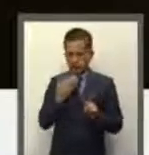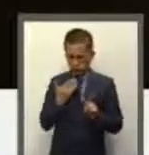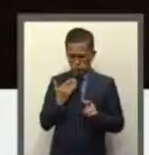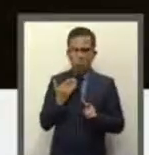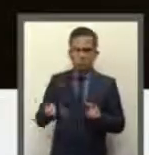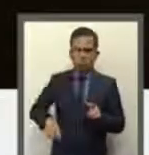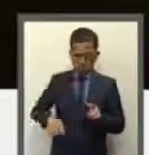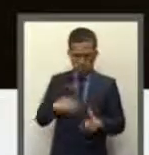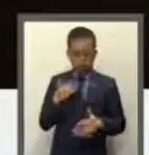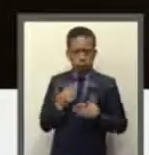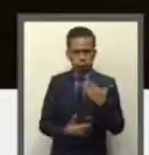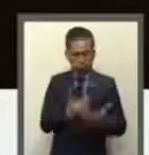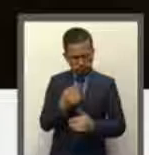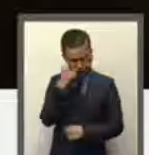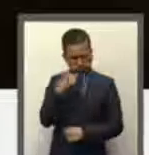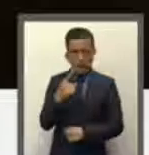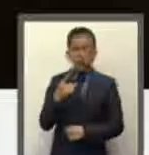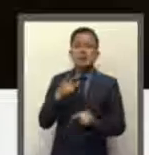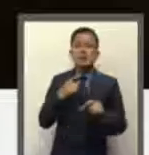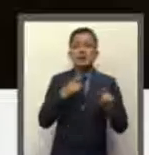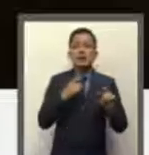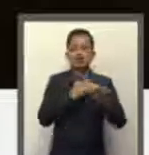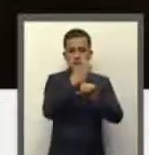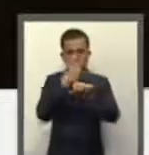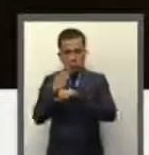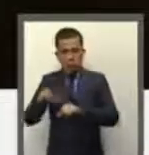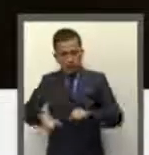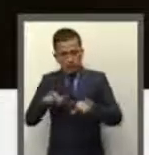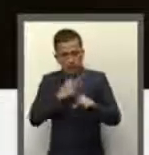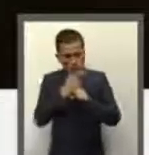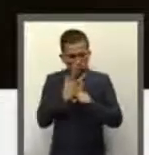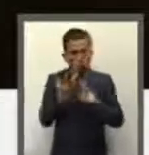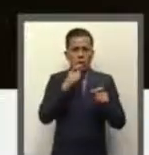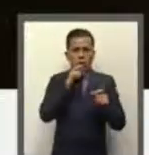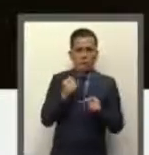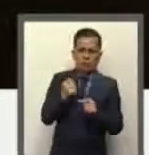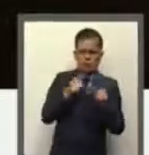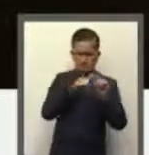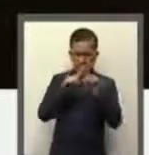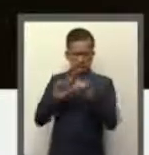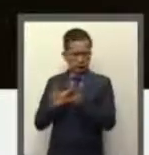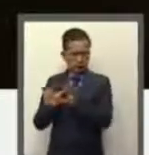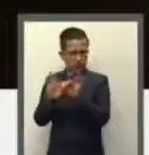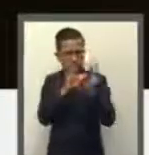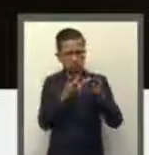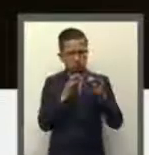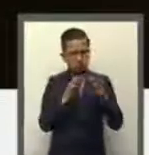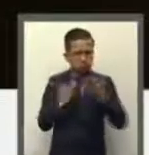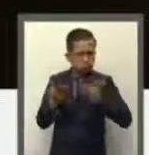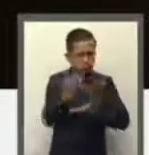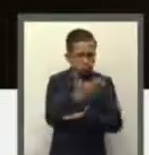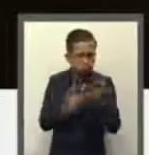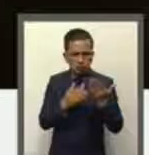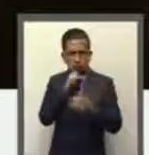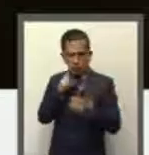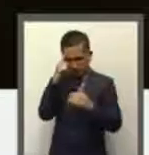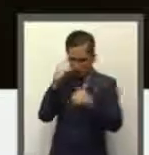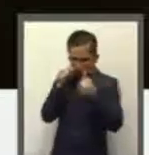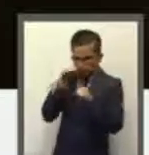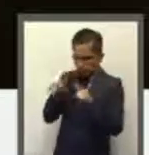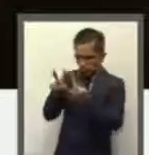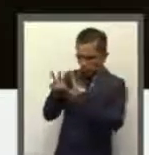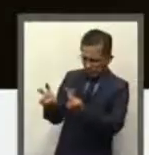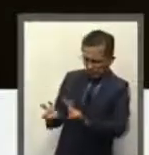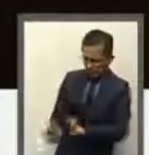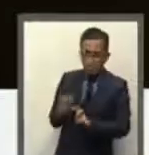entre poderes, entre gobernadores, así como la atención a otras problemáticas de interés nacional, seguirá